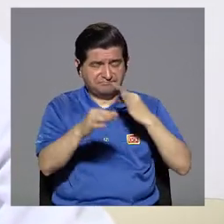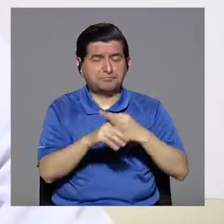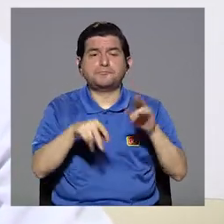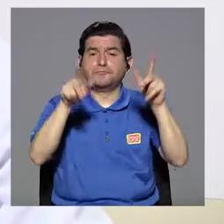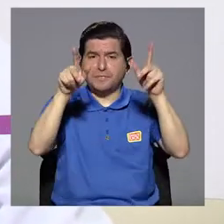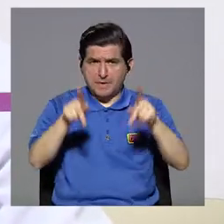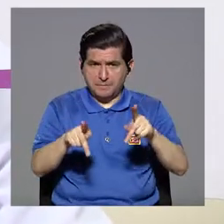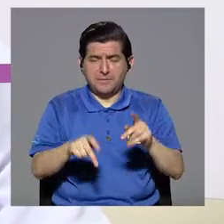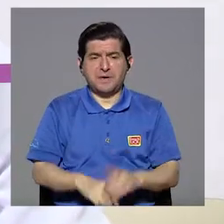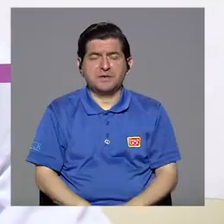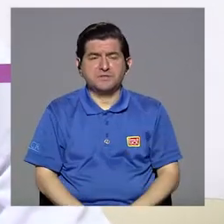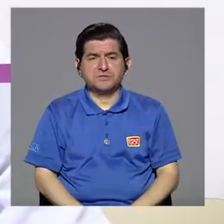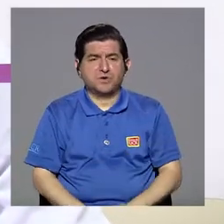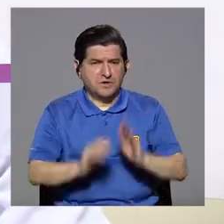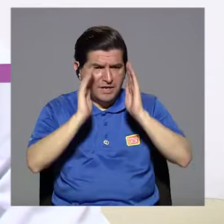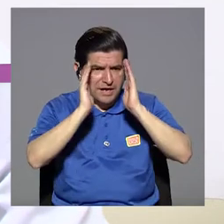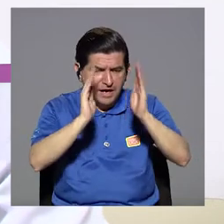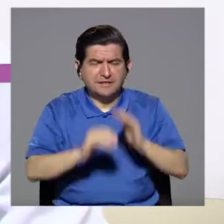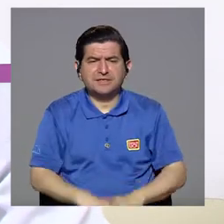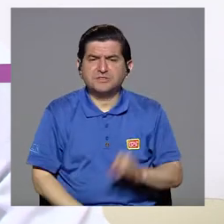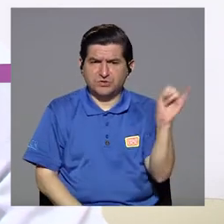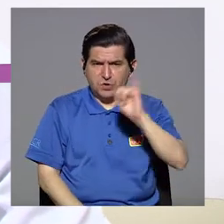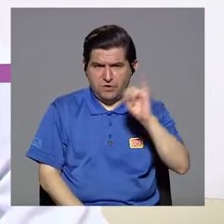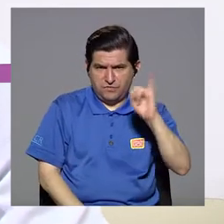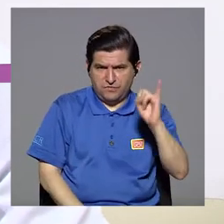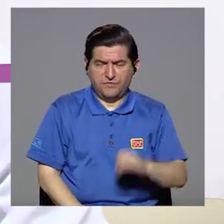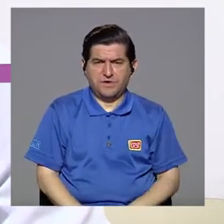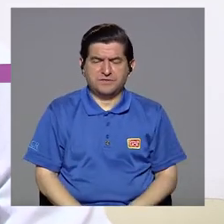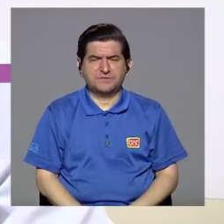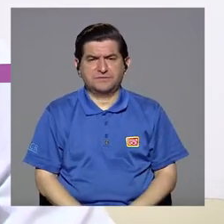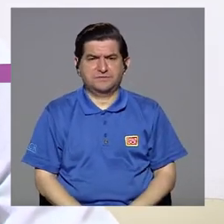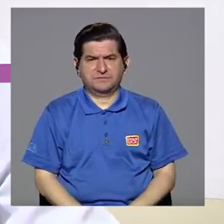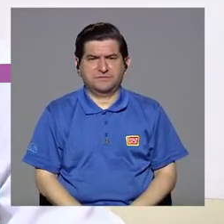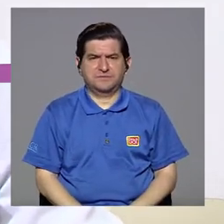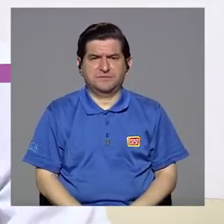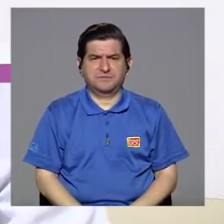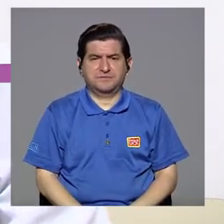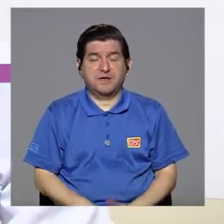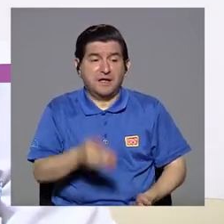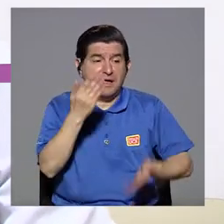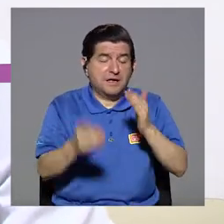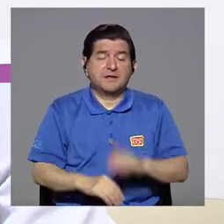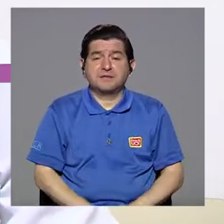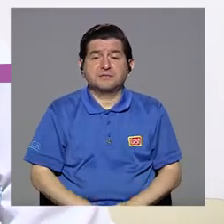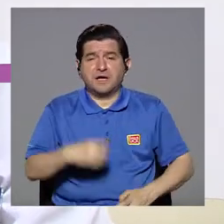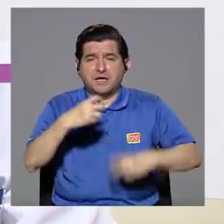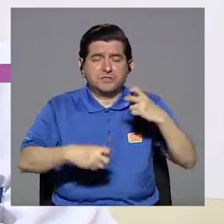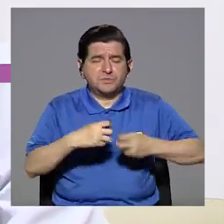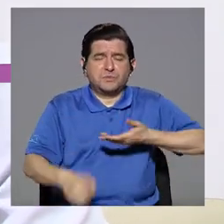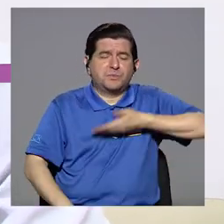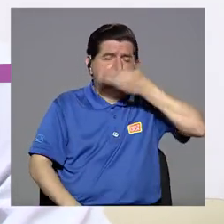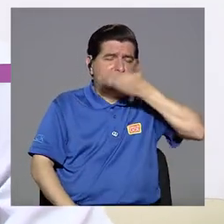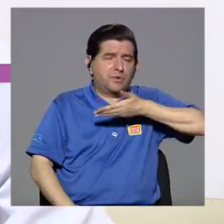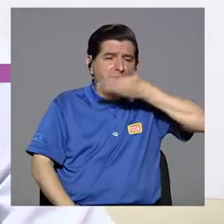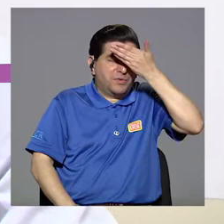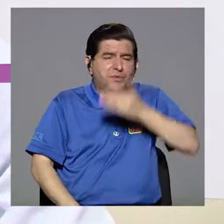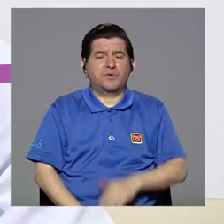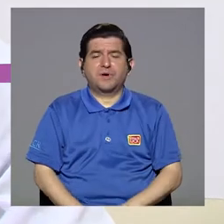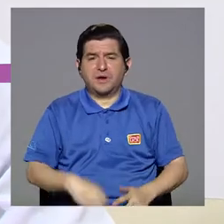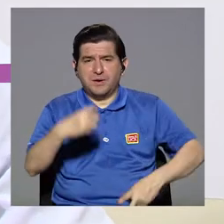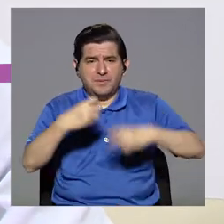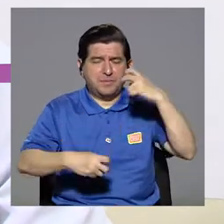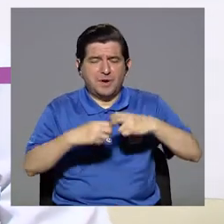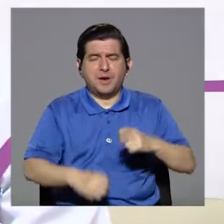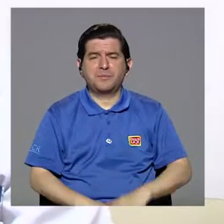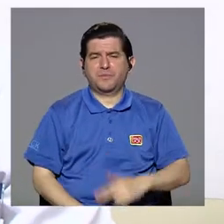desde el paciente del abordaje de pacientes con infecciones con procesos infecciosos ya sean neumonías procesos de